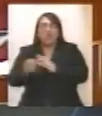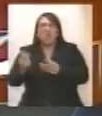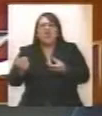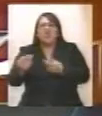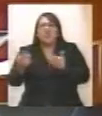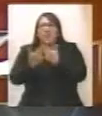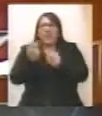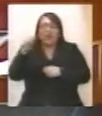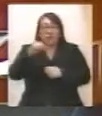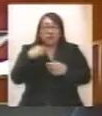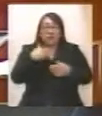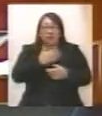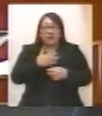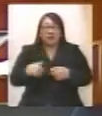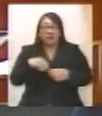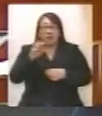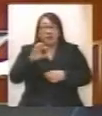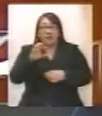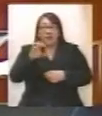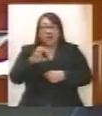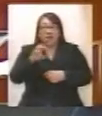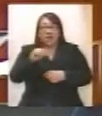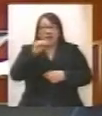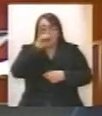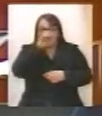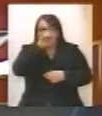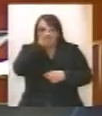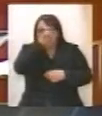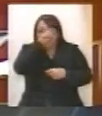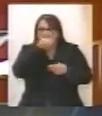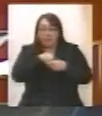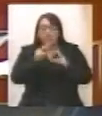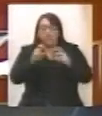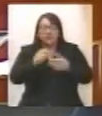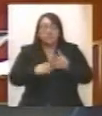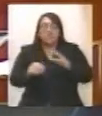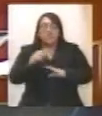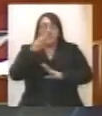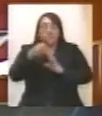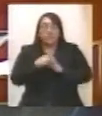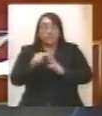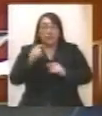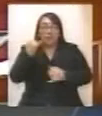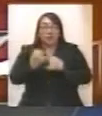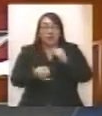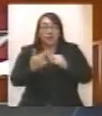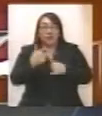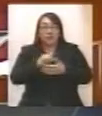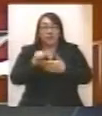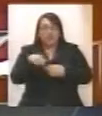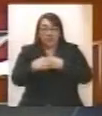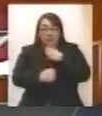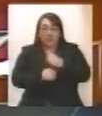del Terrorismo que preside la PCM. En ese marco se ha proyectado para el último